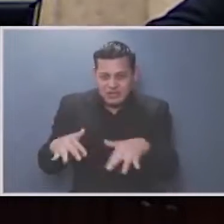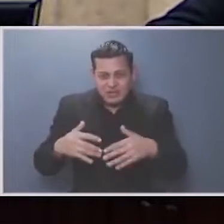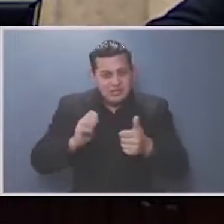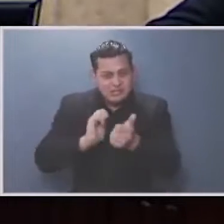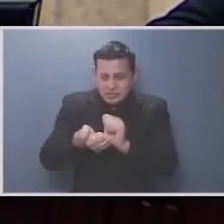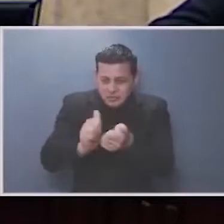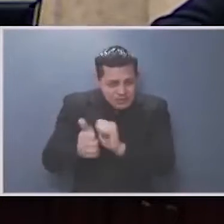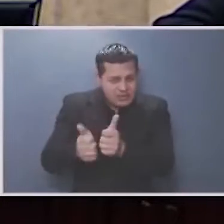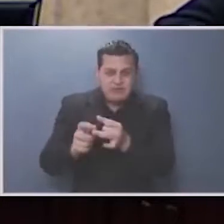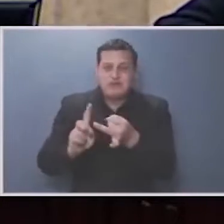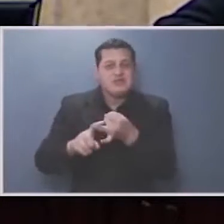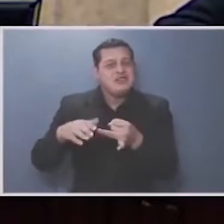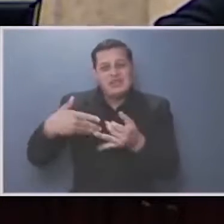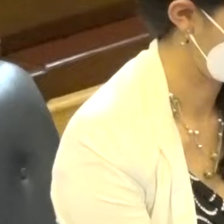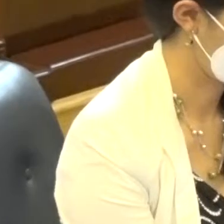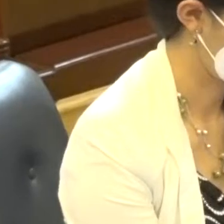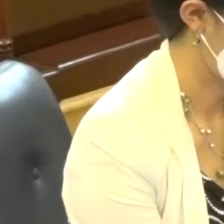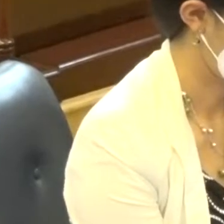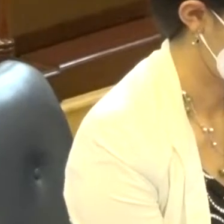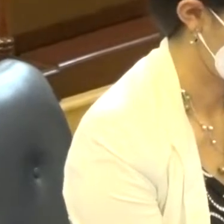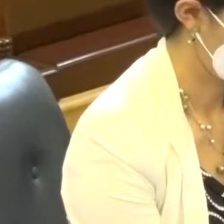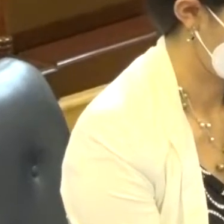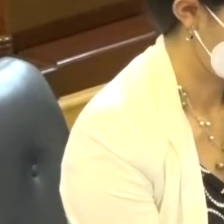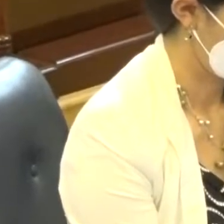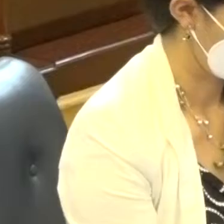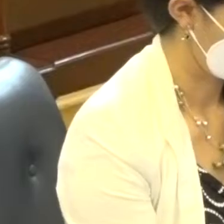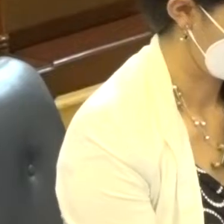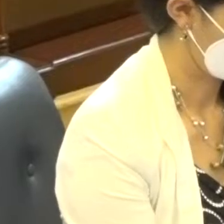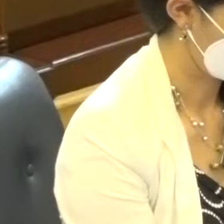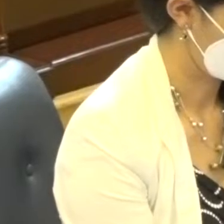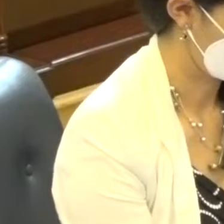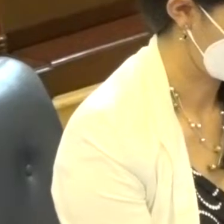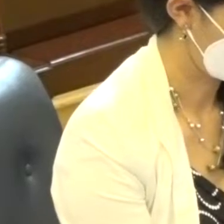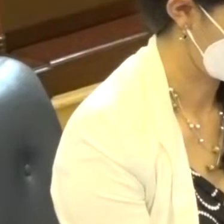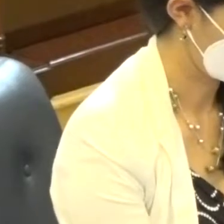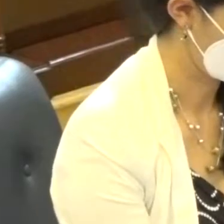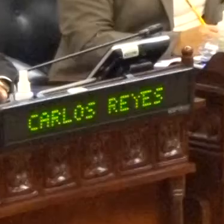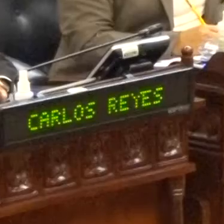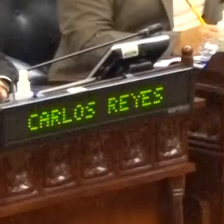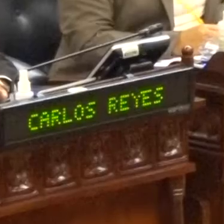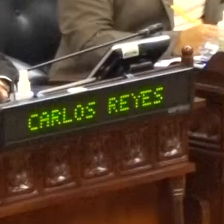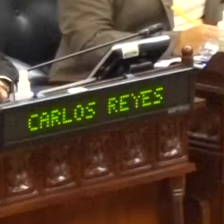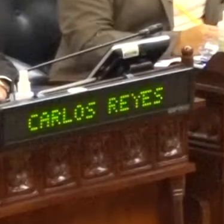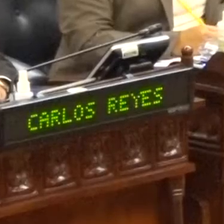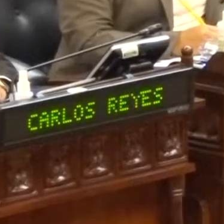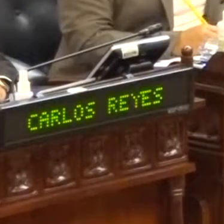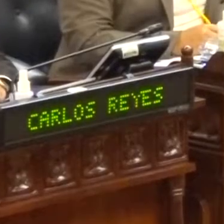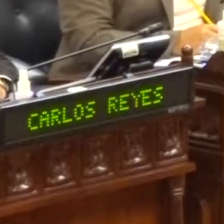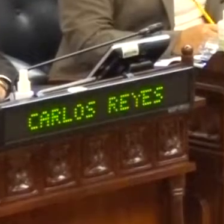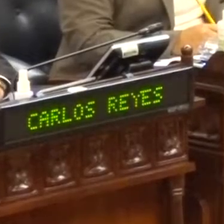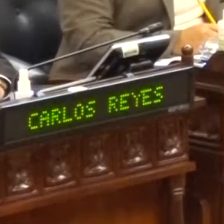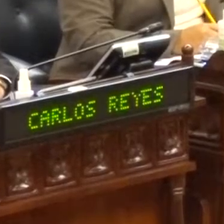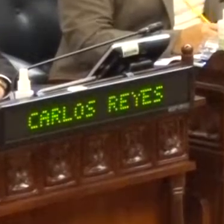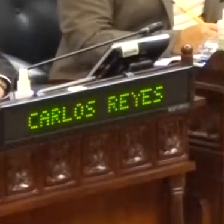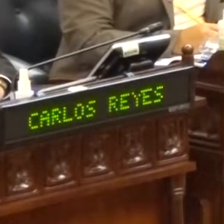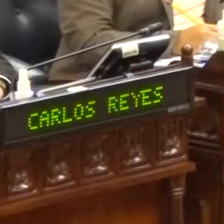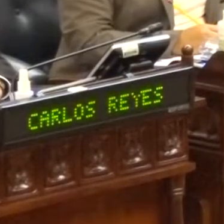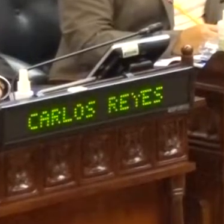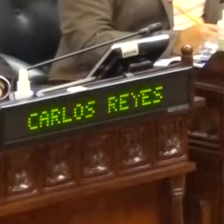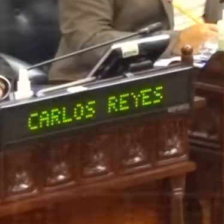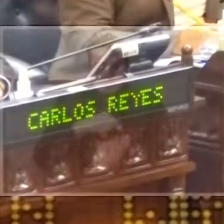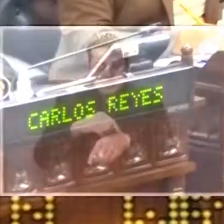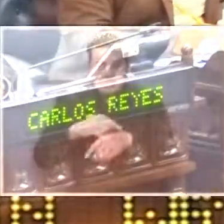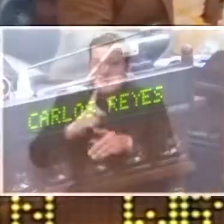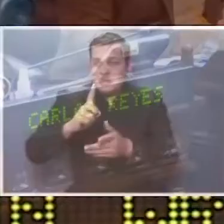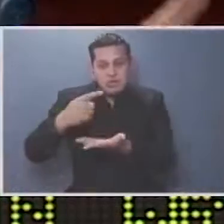deportivos, sea por otro tipo de eventos. La oposición, por su parte, asegura que no es recomendado aprobar decretos de este tipo sin un